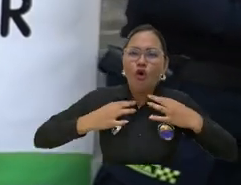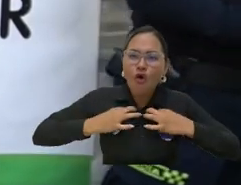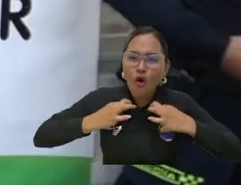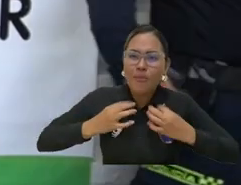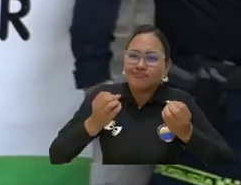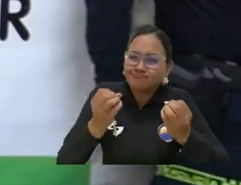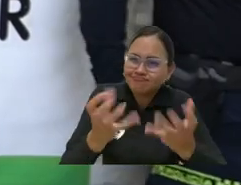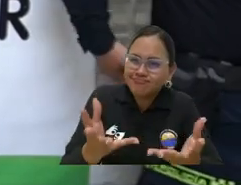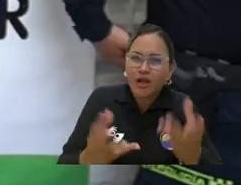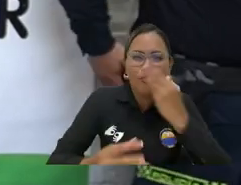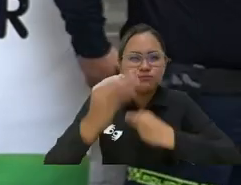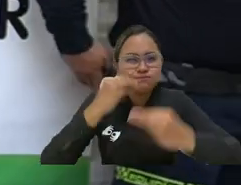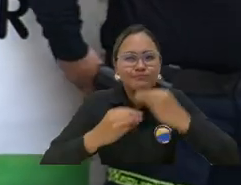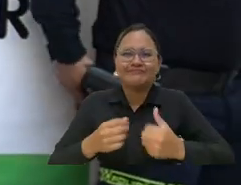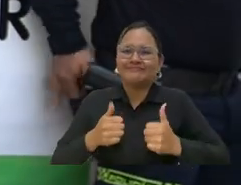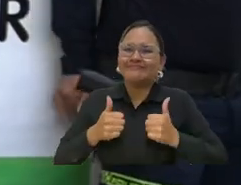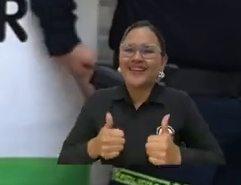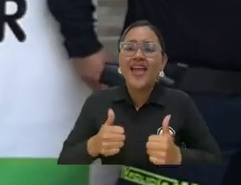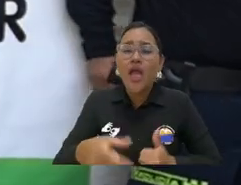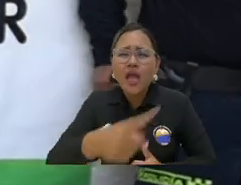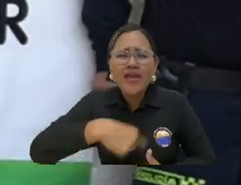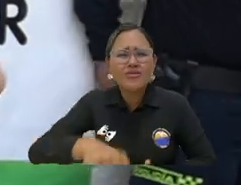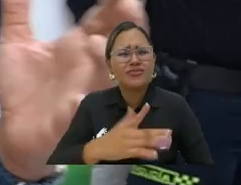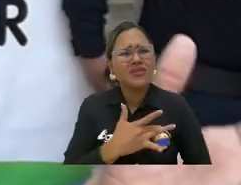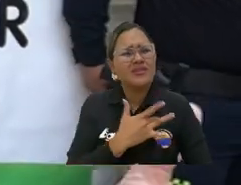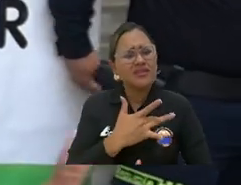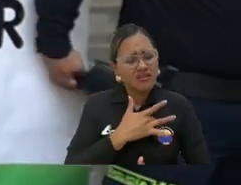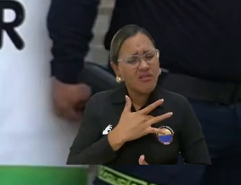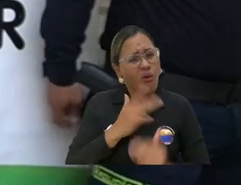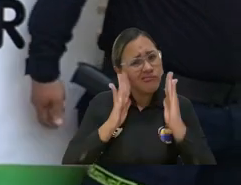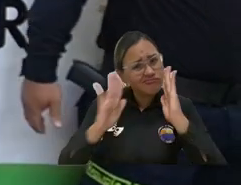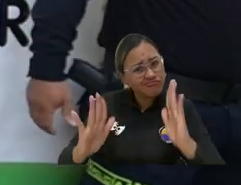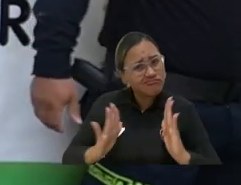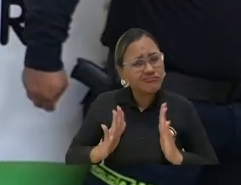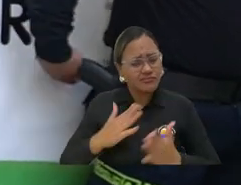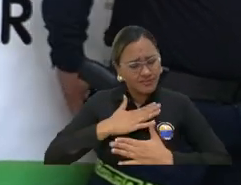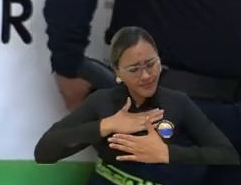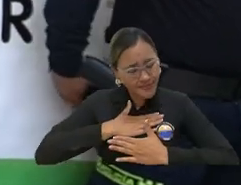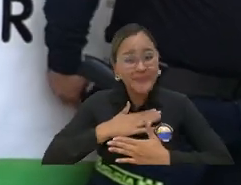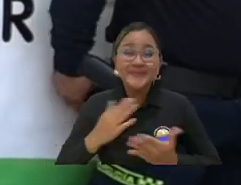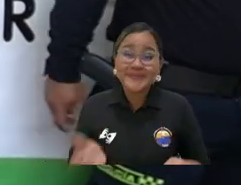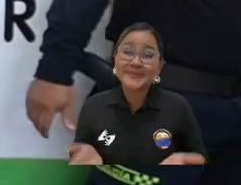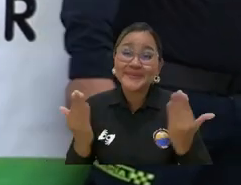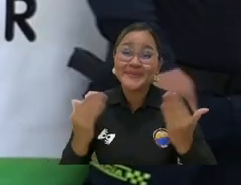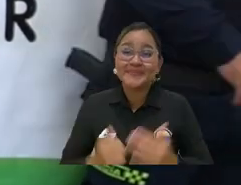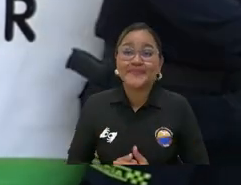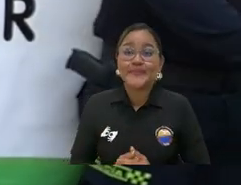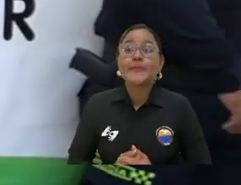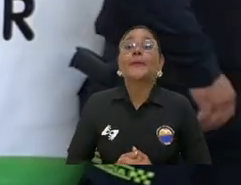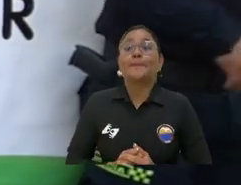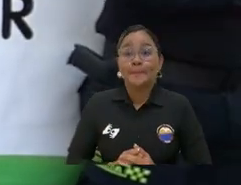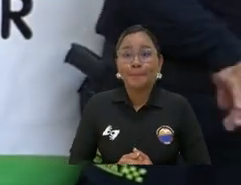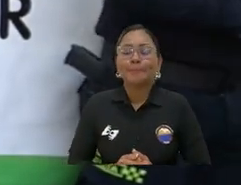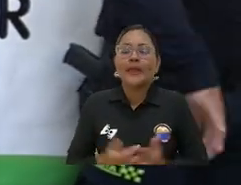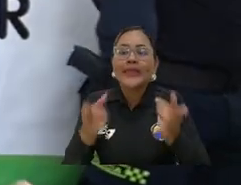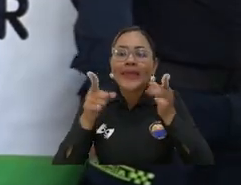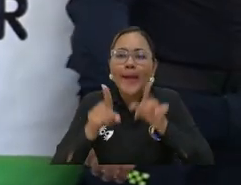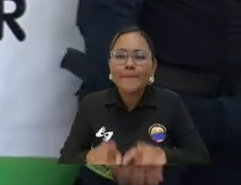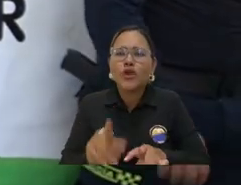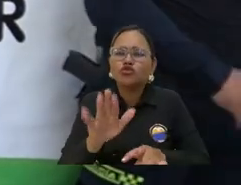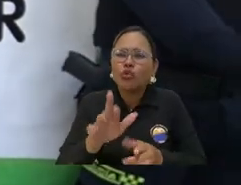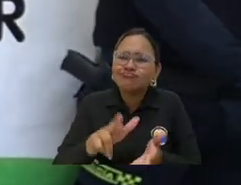sientan dignificados por todos nosotros, que se sientan identificados también dentro de la sociedad. Tenemos otro eje importante, que es